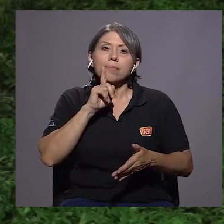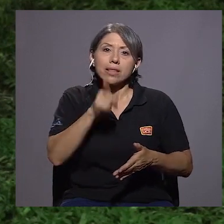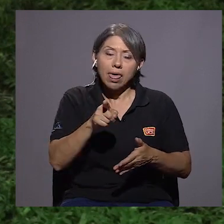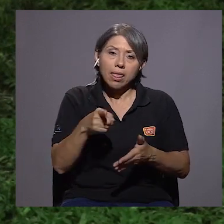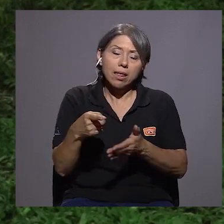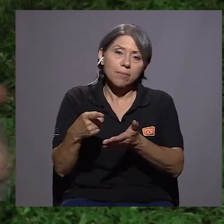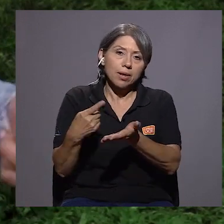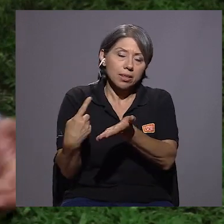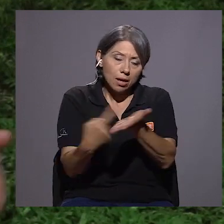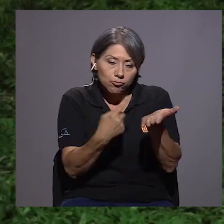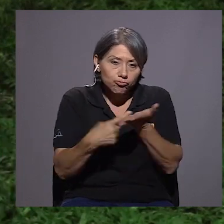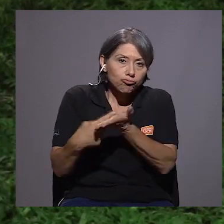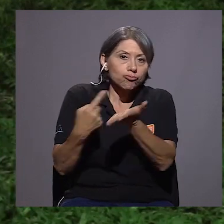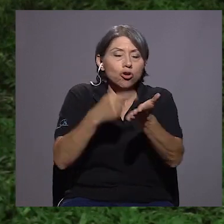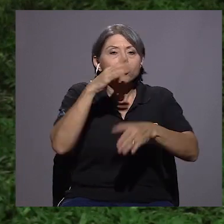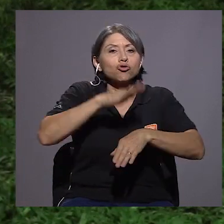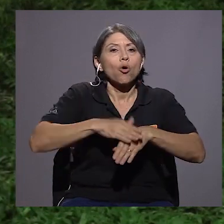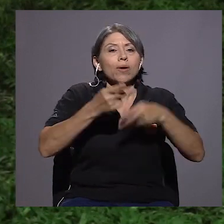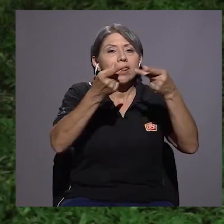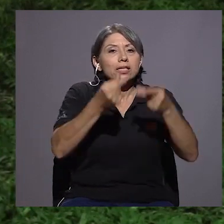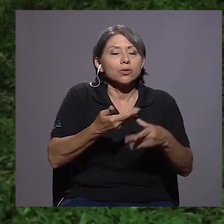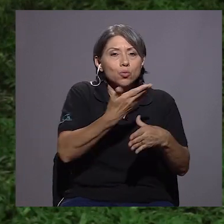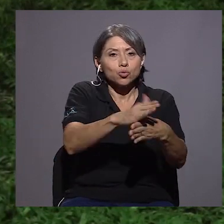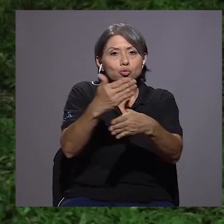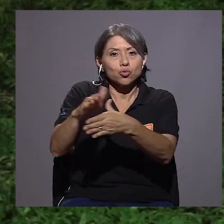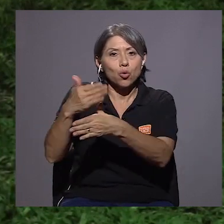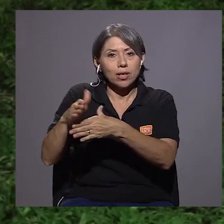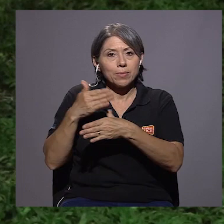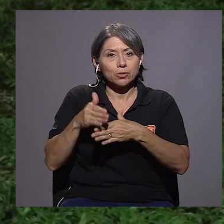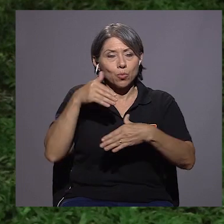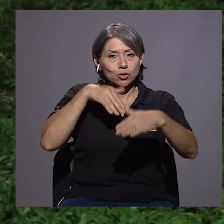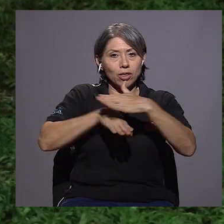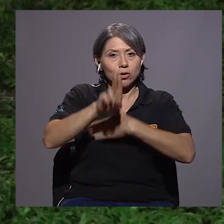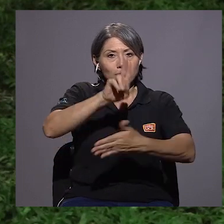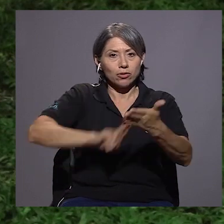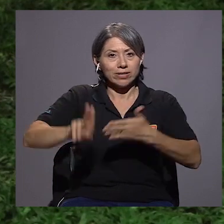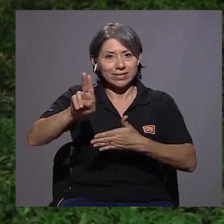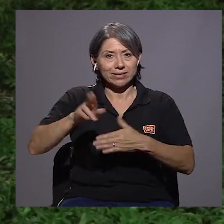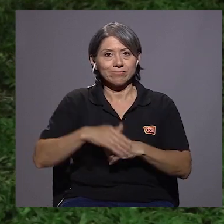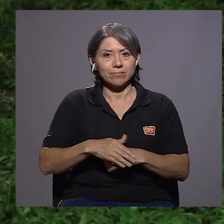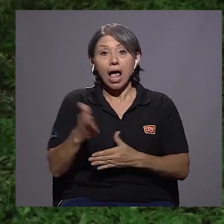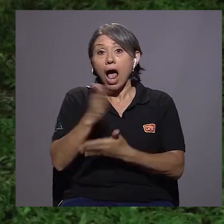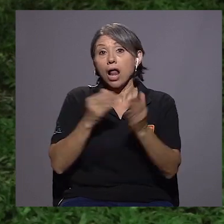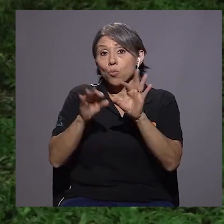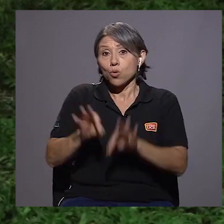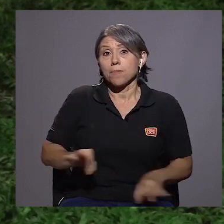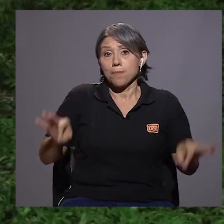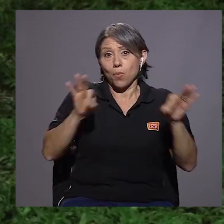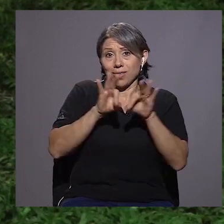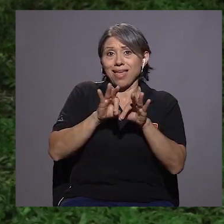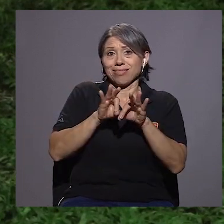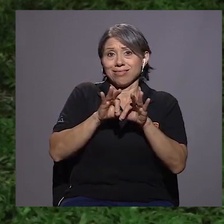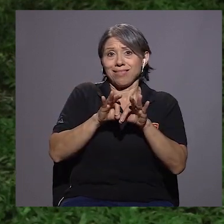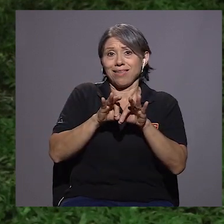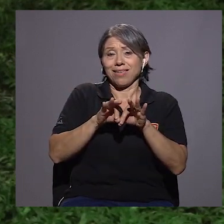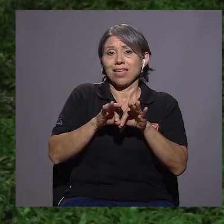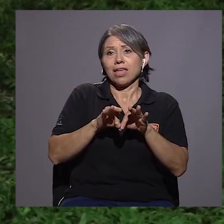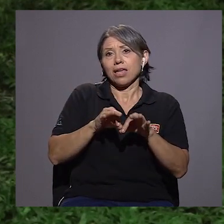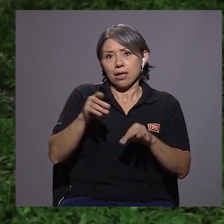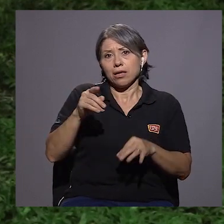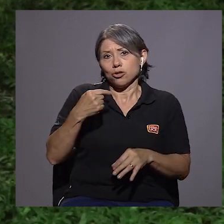la verdadera distribución del presupuesto dentro de las universidades. Algo muy importante que permite, que por eso ahora mencionaba que